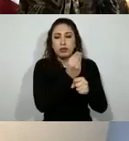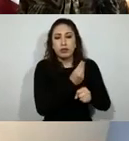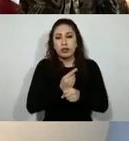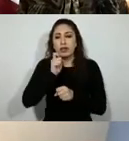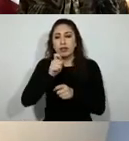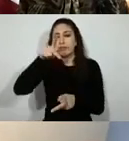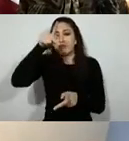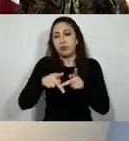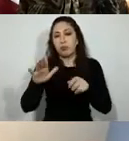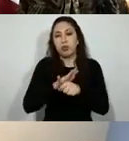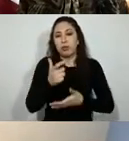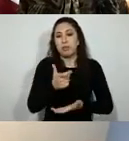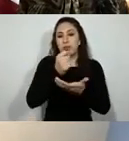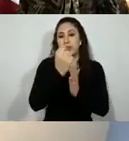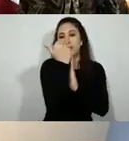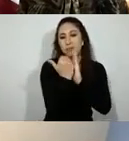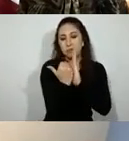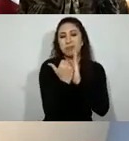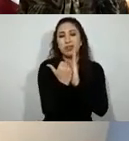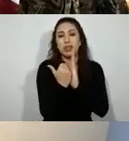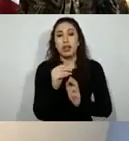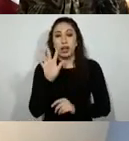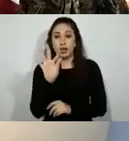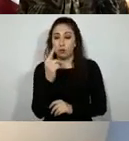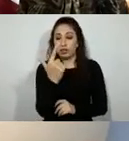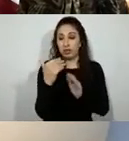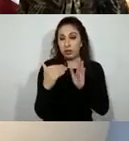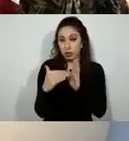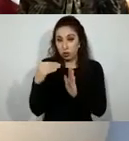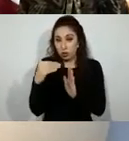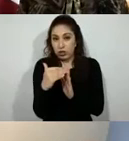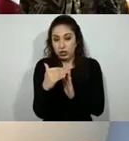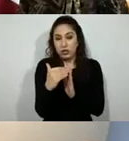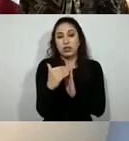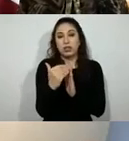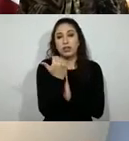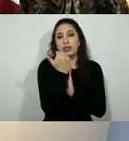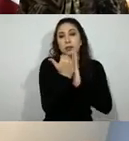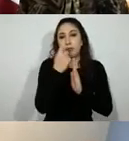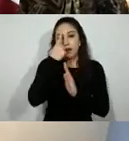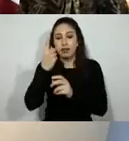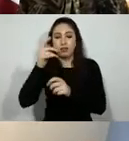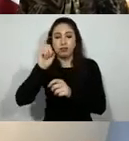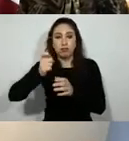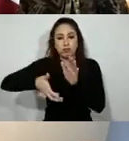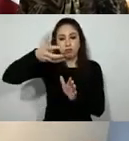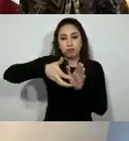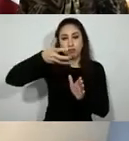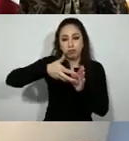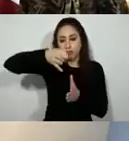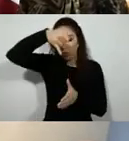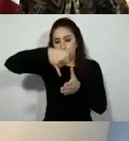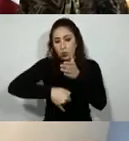presupuestal, se redujo en 47 millones la construcción de pozos de absorción,